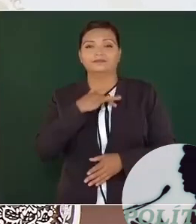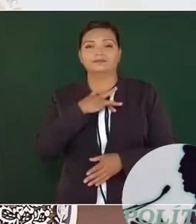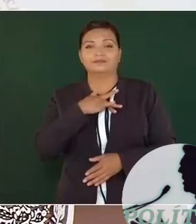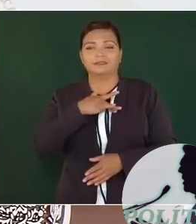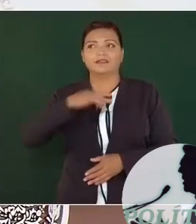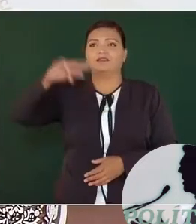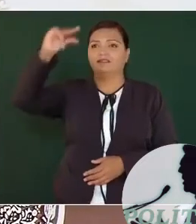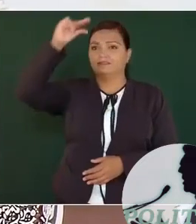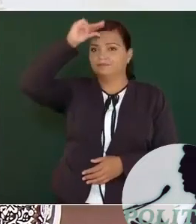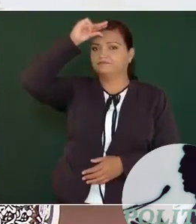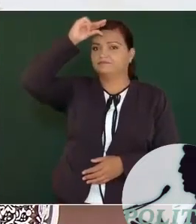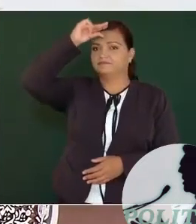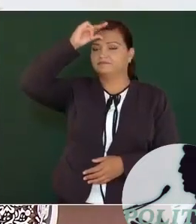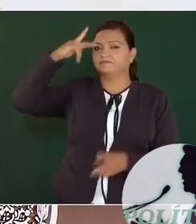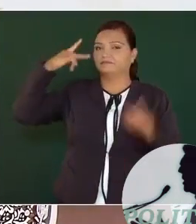inteligencia,